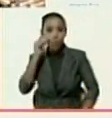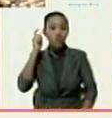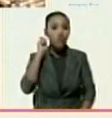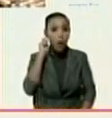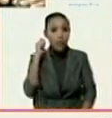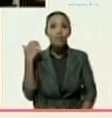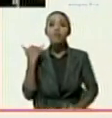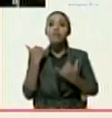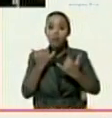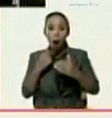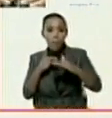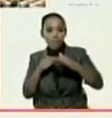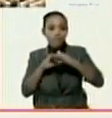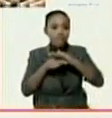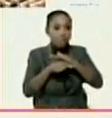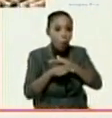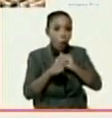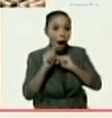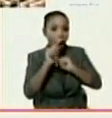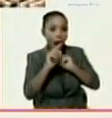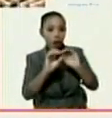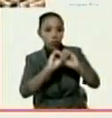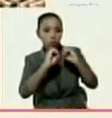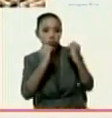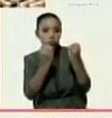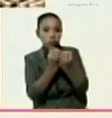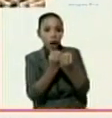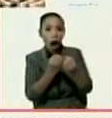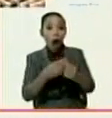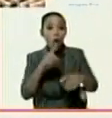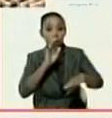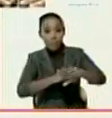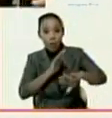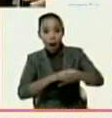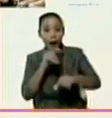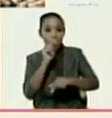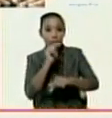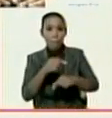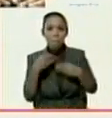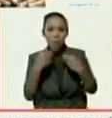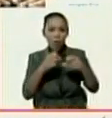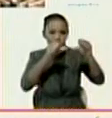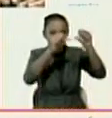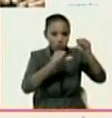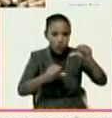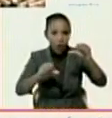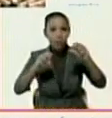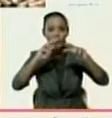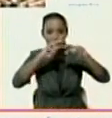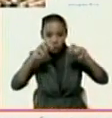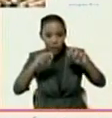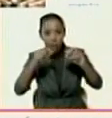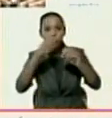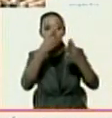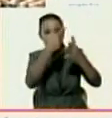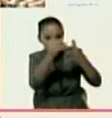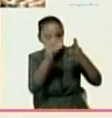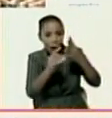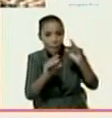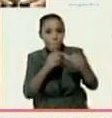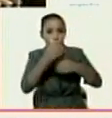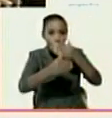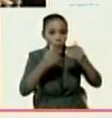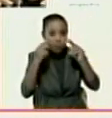están entrando al depósito o a lo que queda de él para ir inspeccionando detalle a detalle y